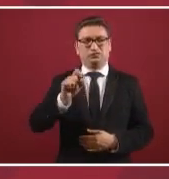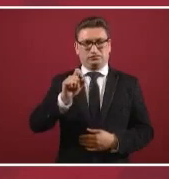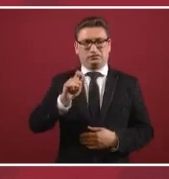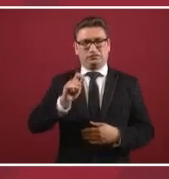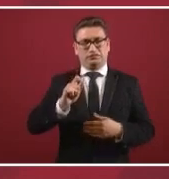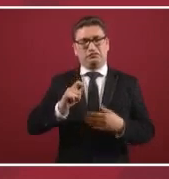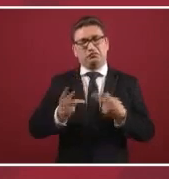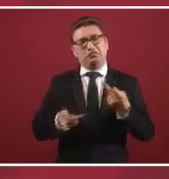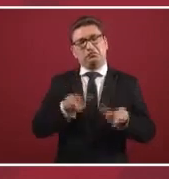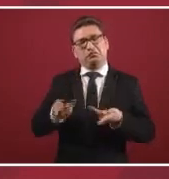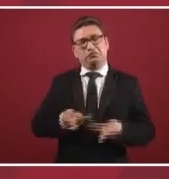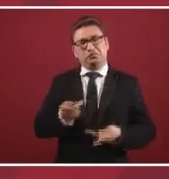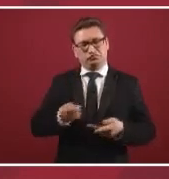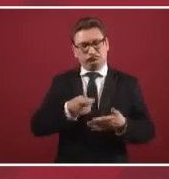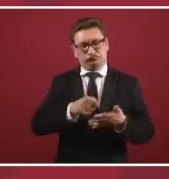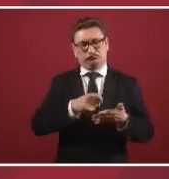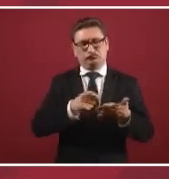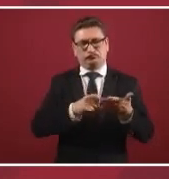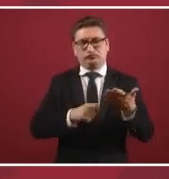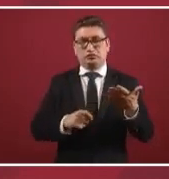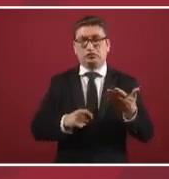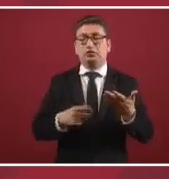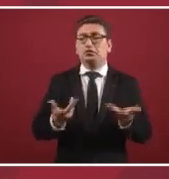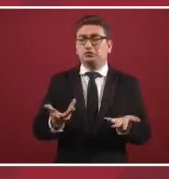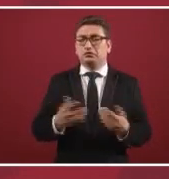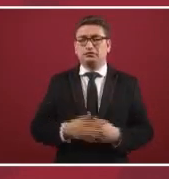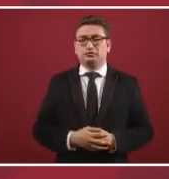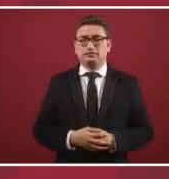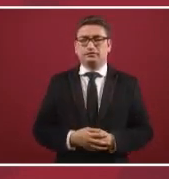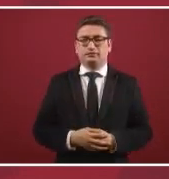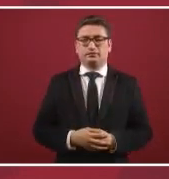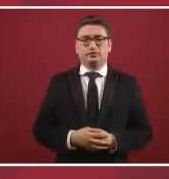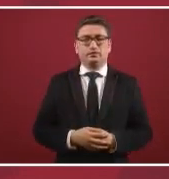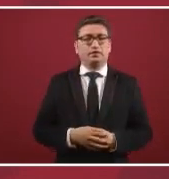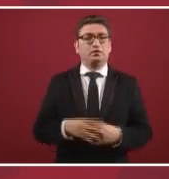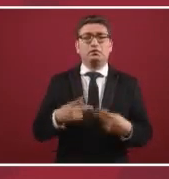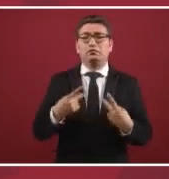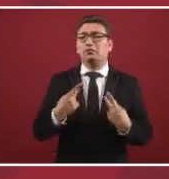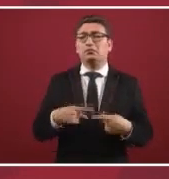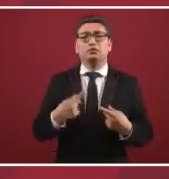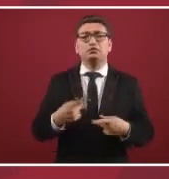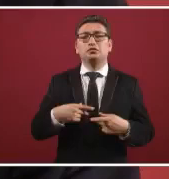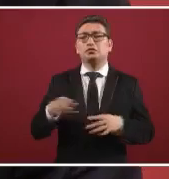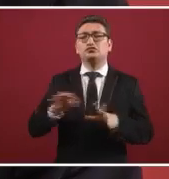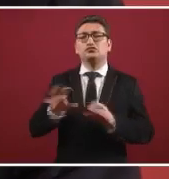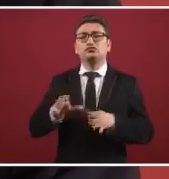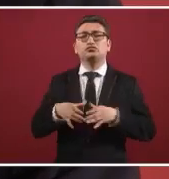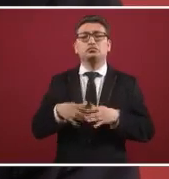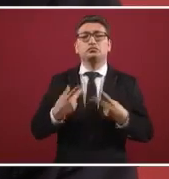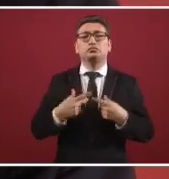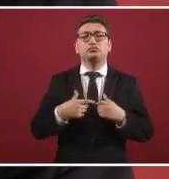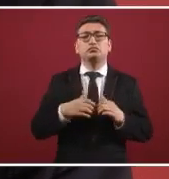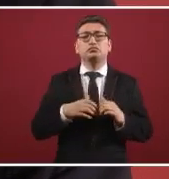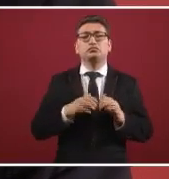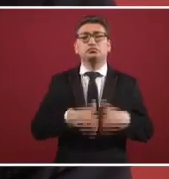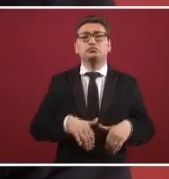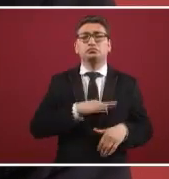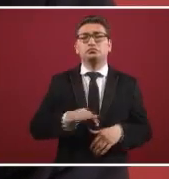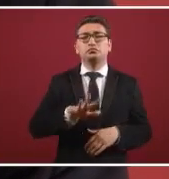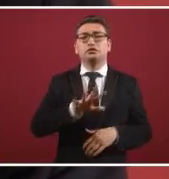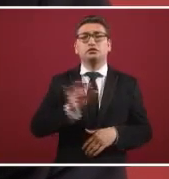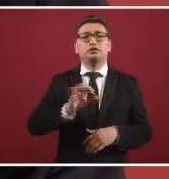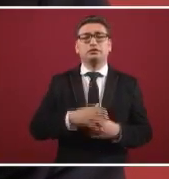preguntas, y decidían que había espacio para 500